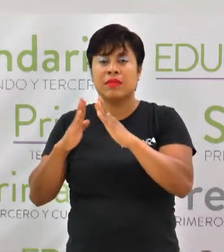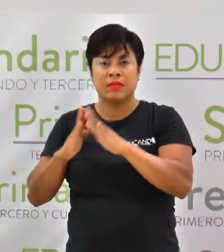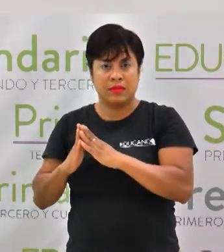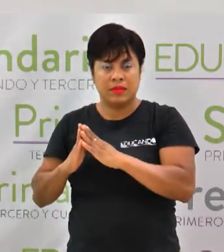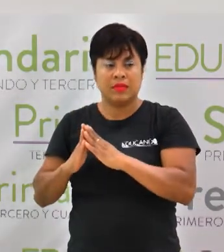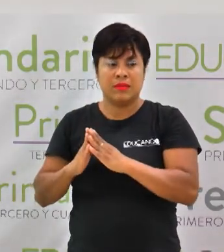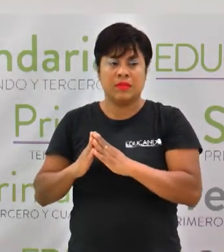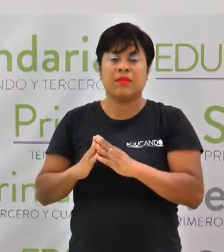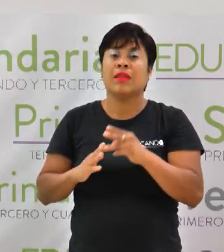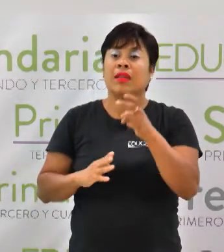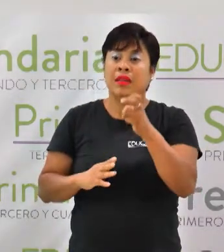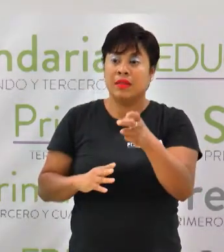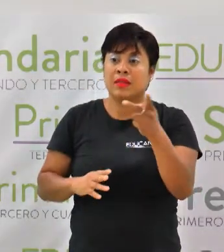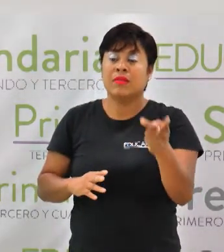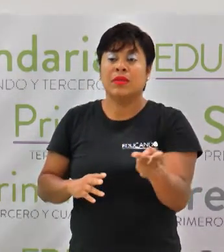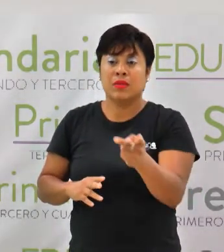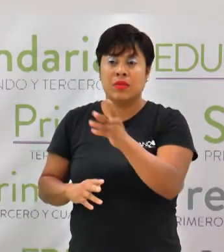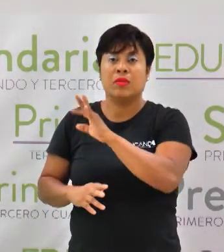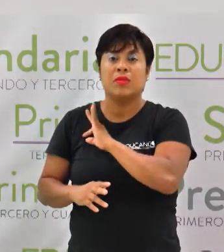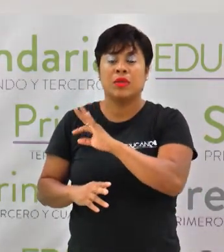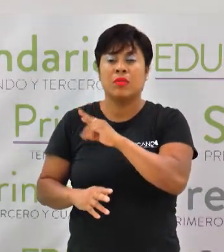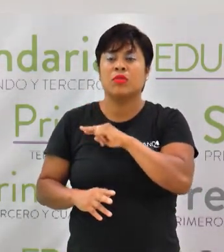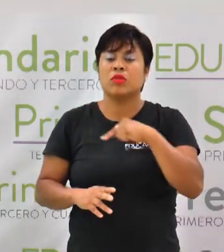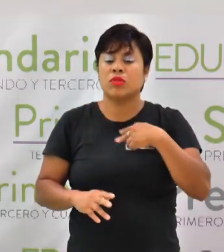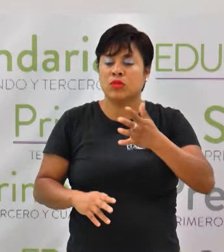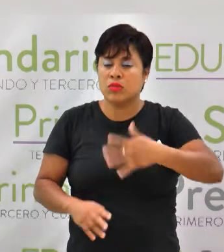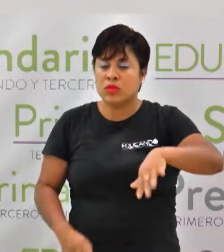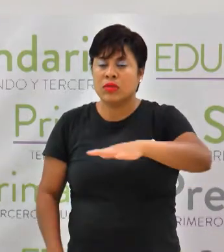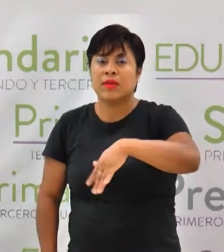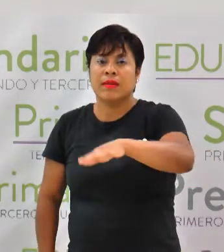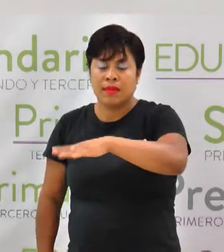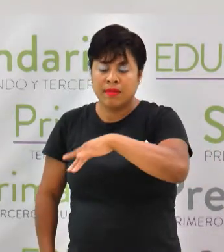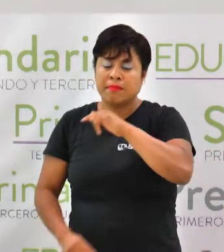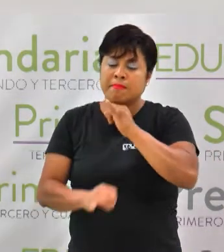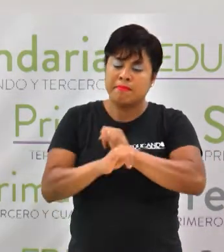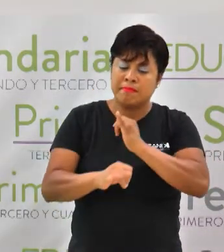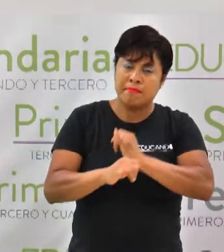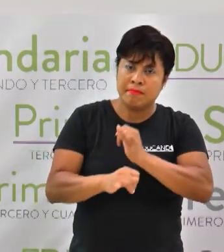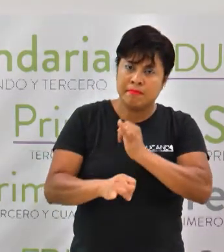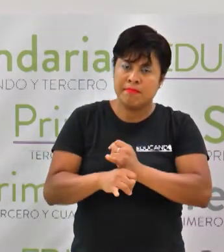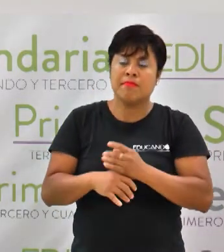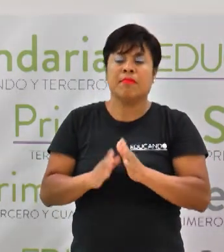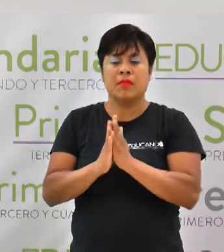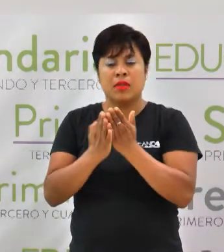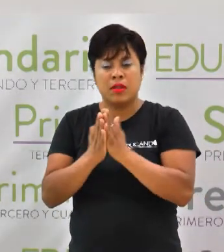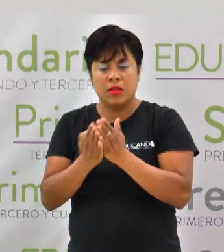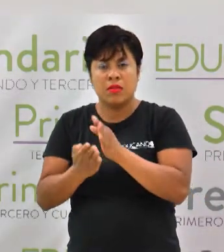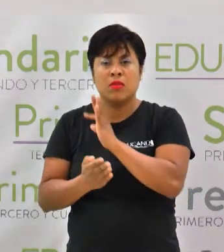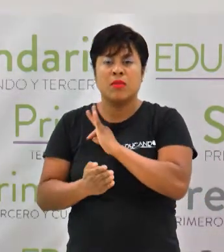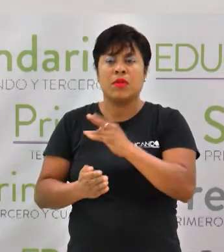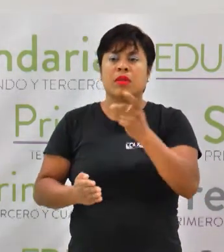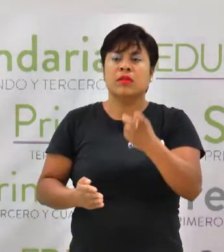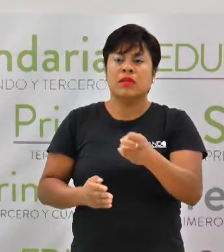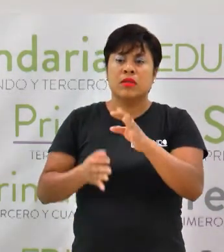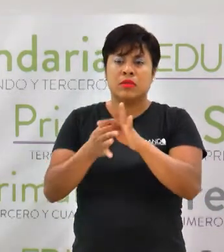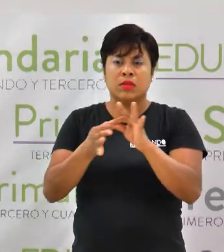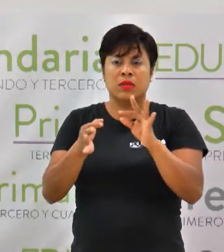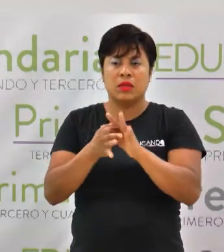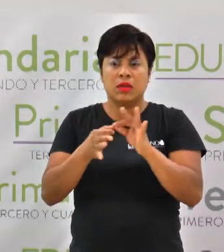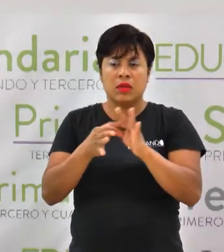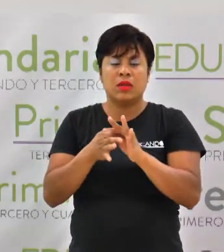las casas? Esta pregunta podemos buscarla en internet, en algún libro que nos